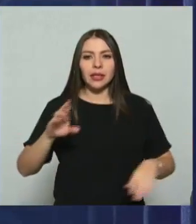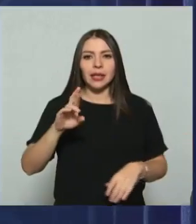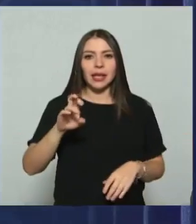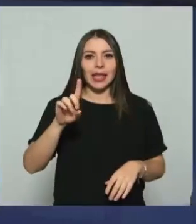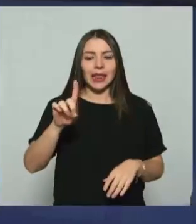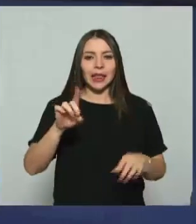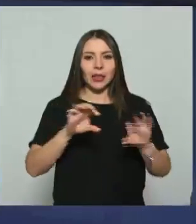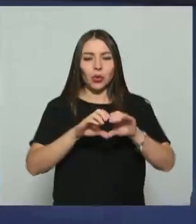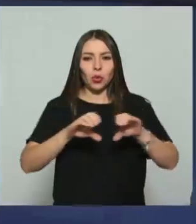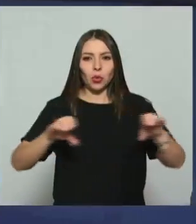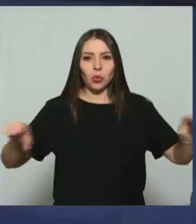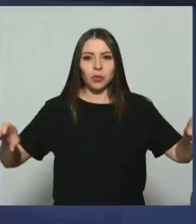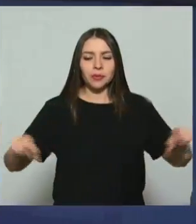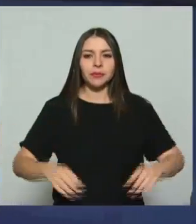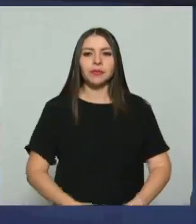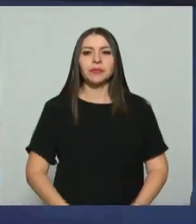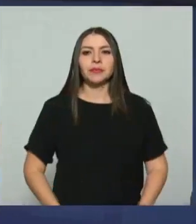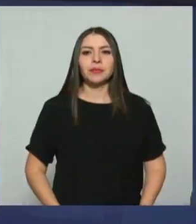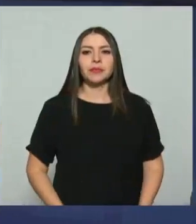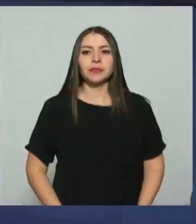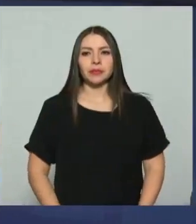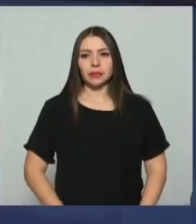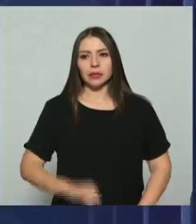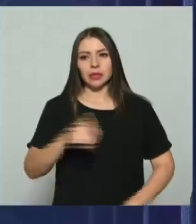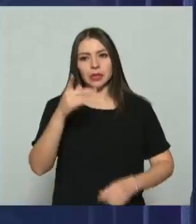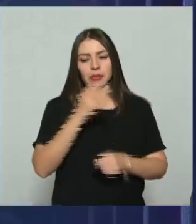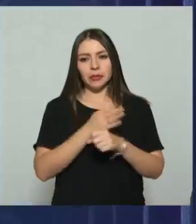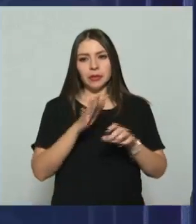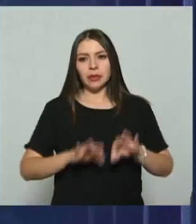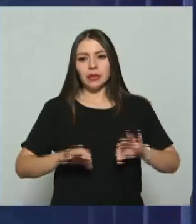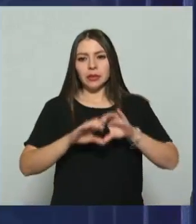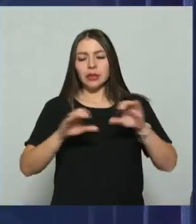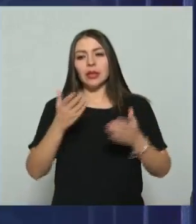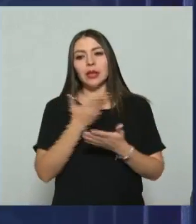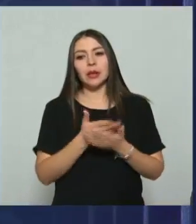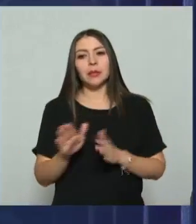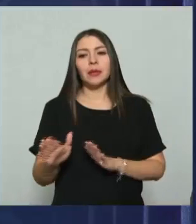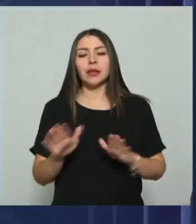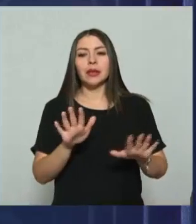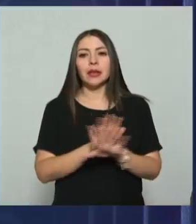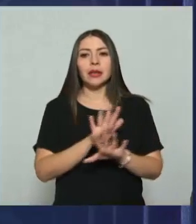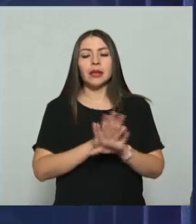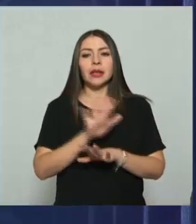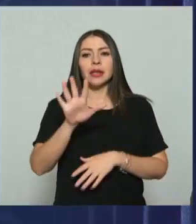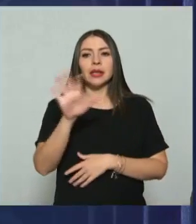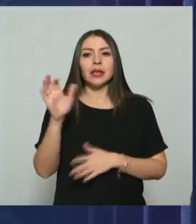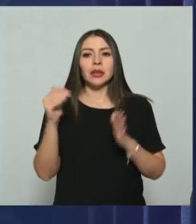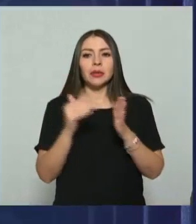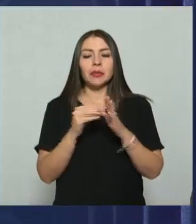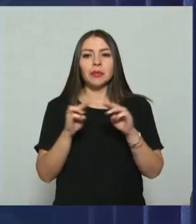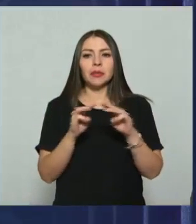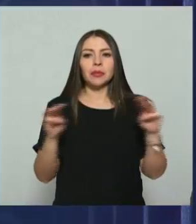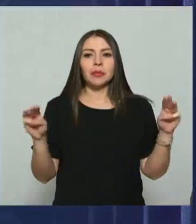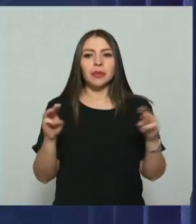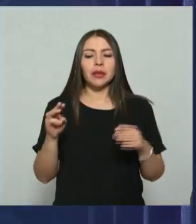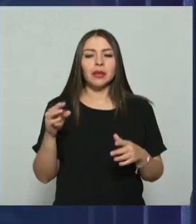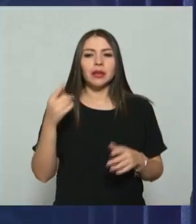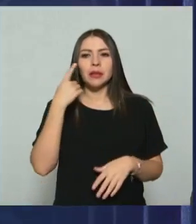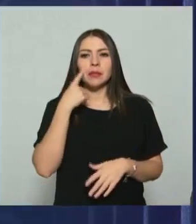Sí, de la tubería principal. Además, serán reemplazados 500,000 metros cuadrados de concreto hidráulico para